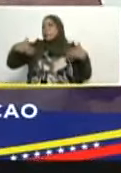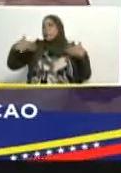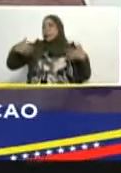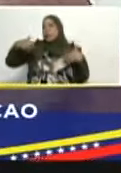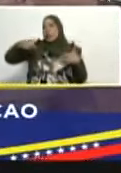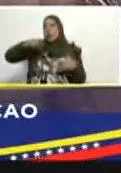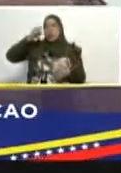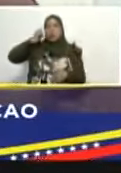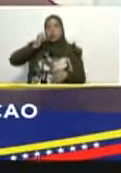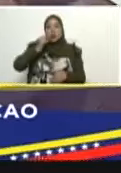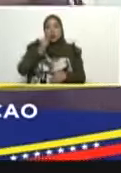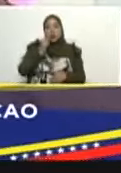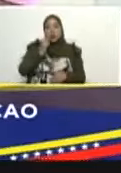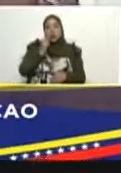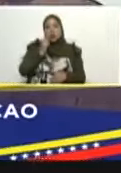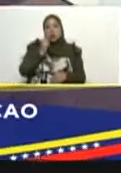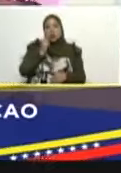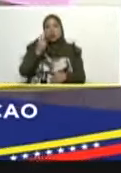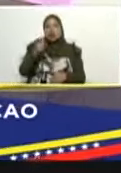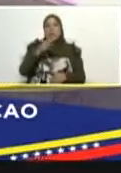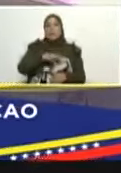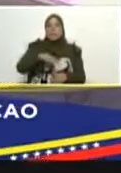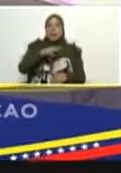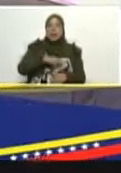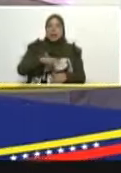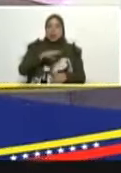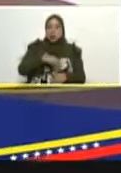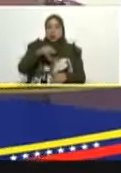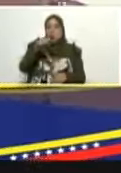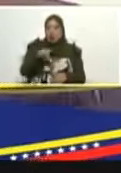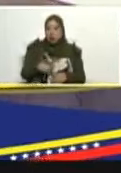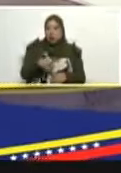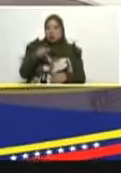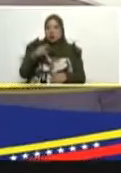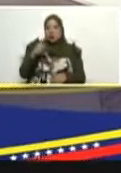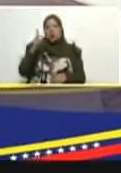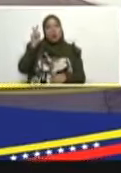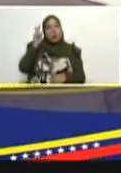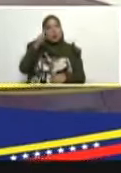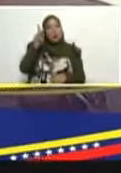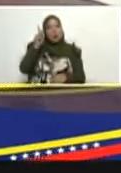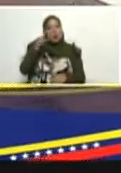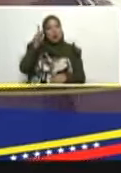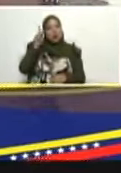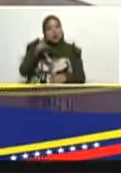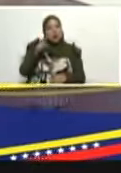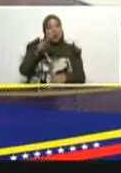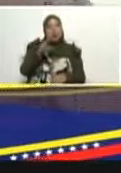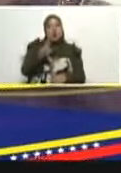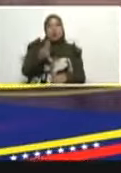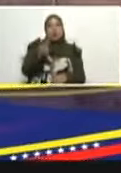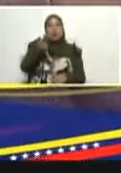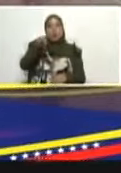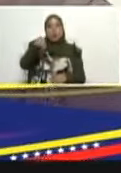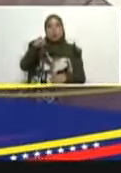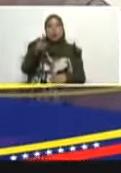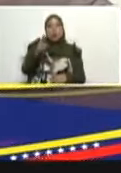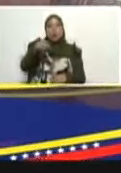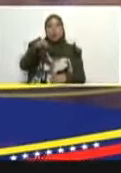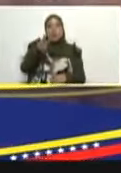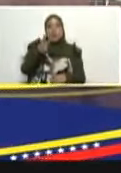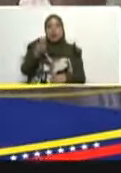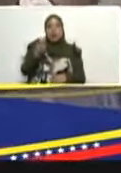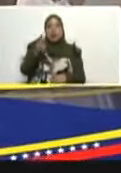queremos decirle que esta gran misión del profesor Humberto Fernández